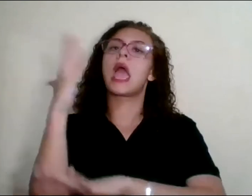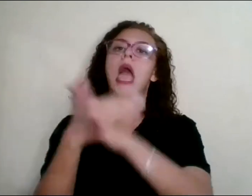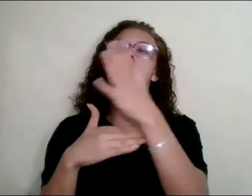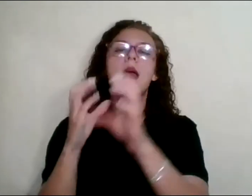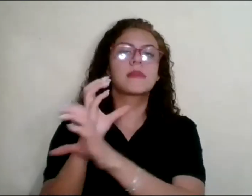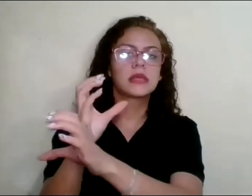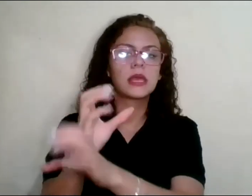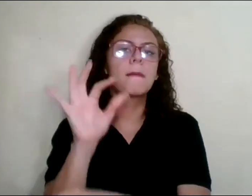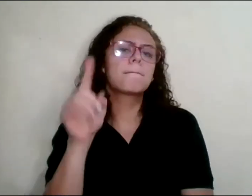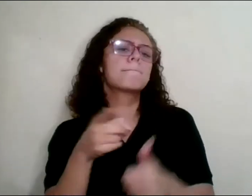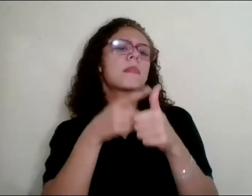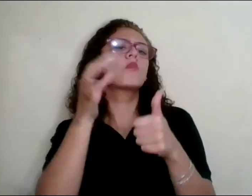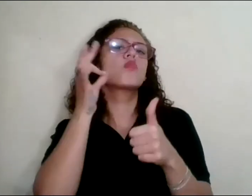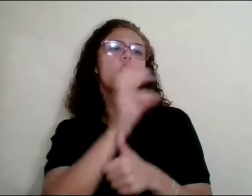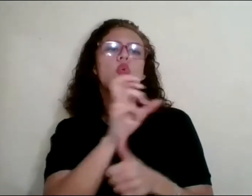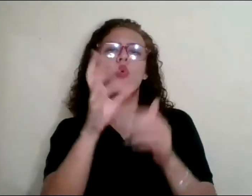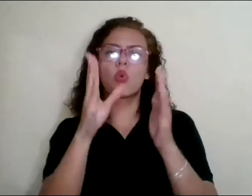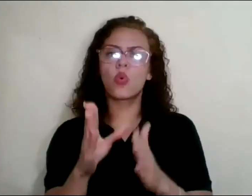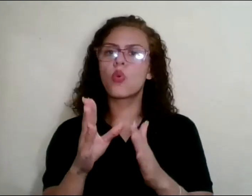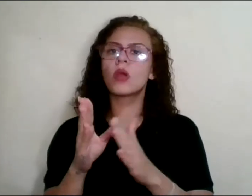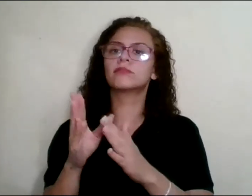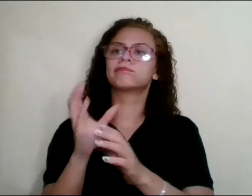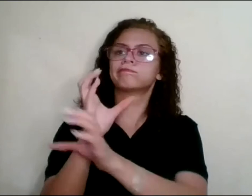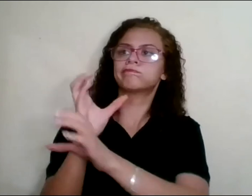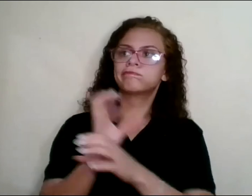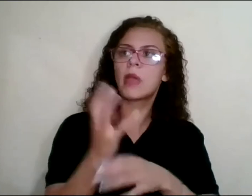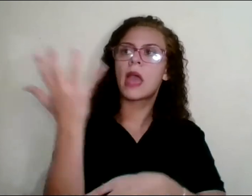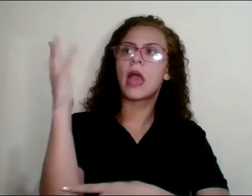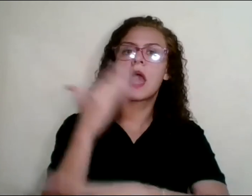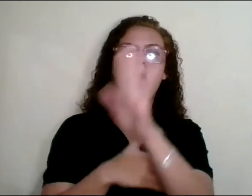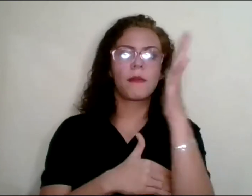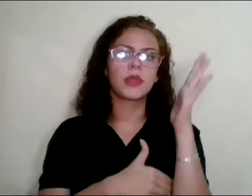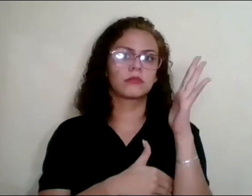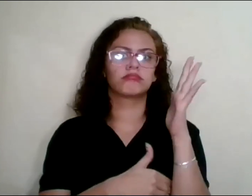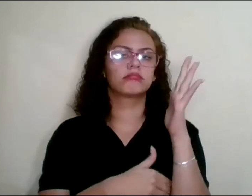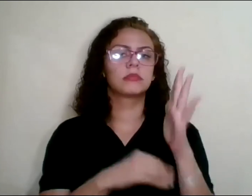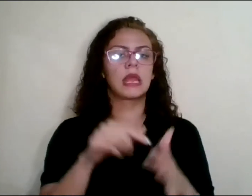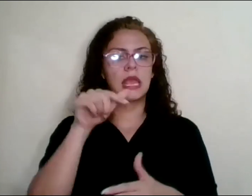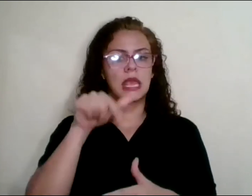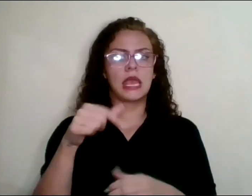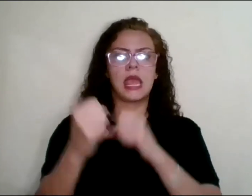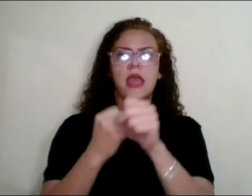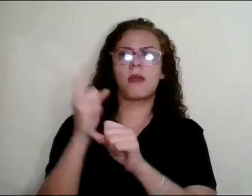mujer costarricense ambientalista y conservacionista en la época de